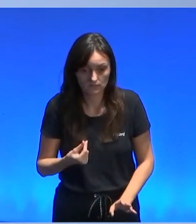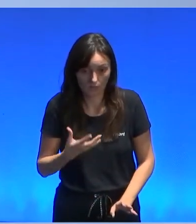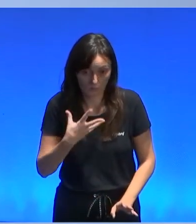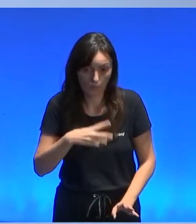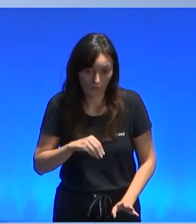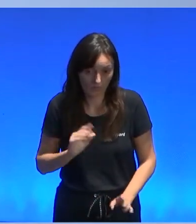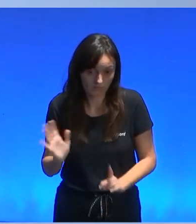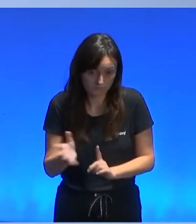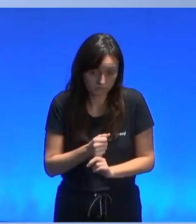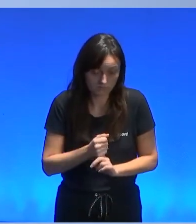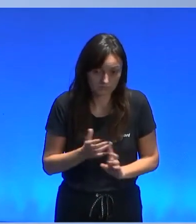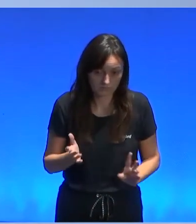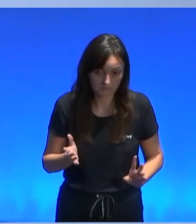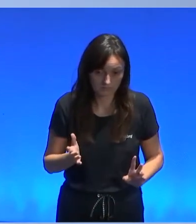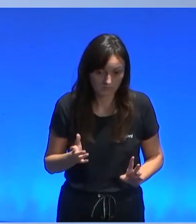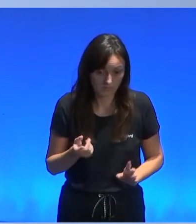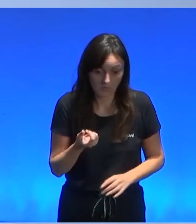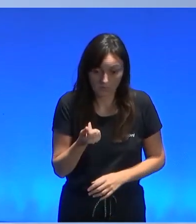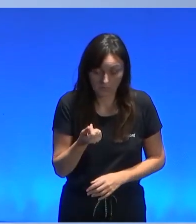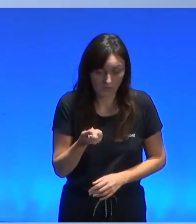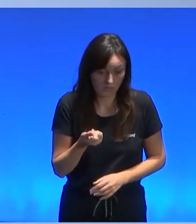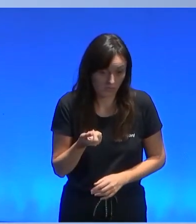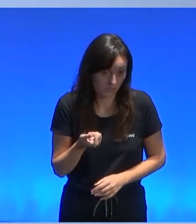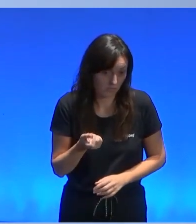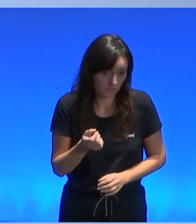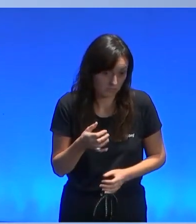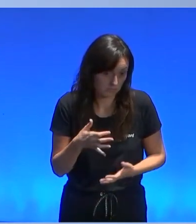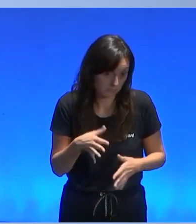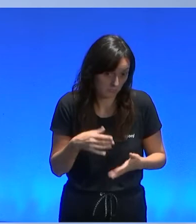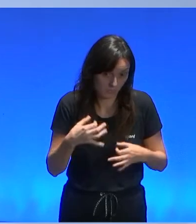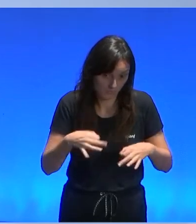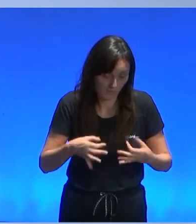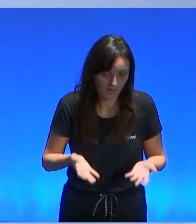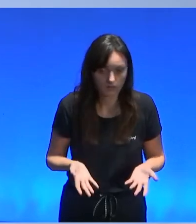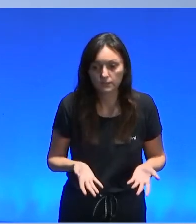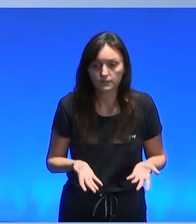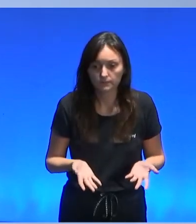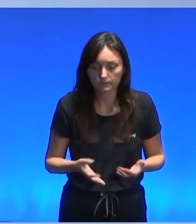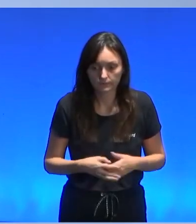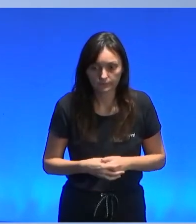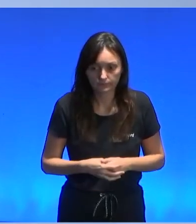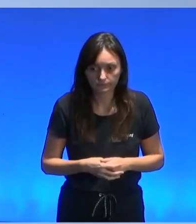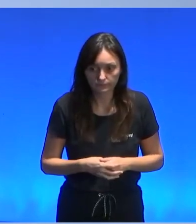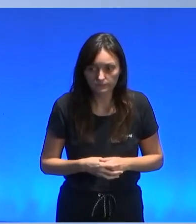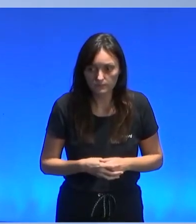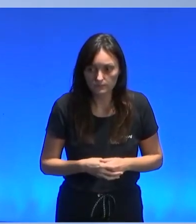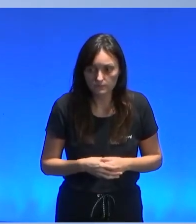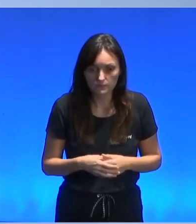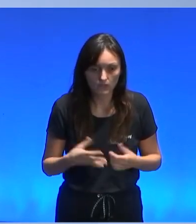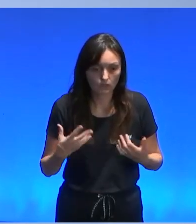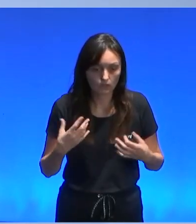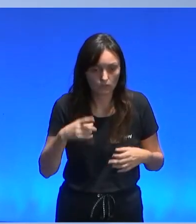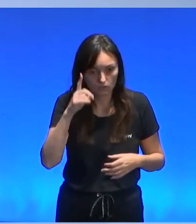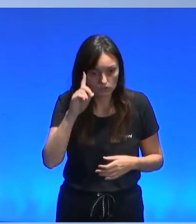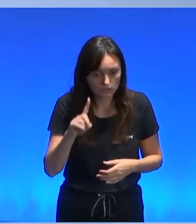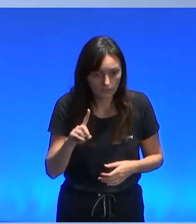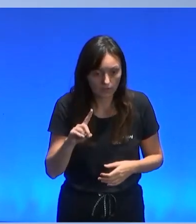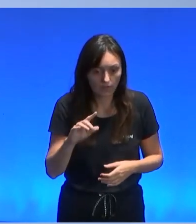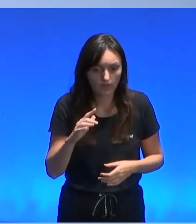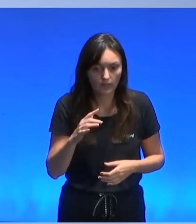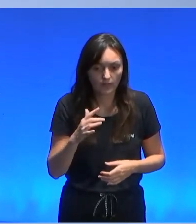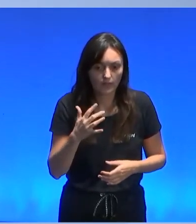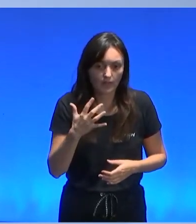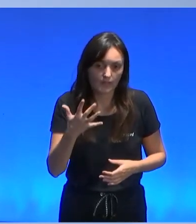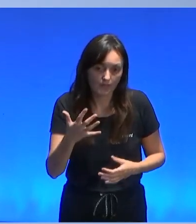posible, el coste relativo, que es evidente, que cada, no sé, 5, 6, 10 años hay